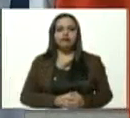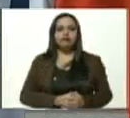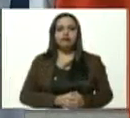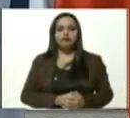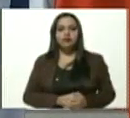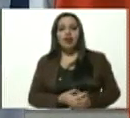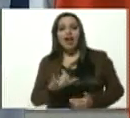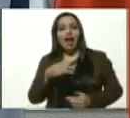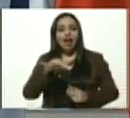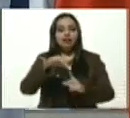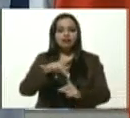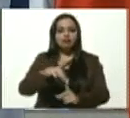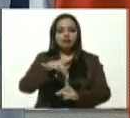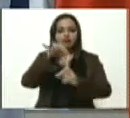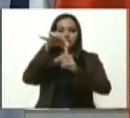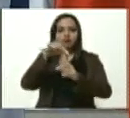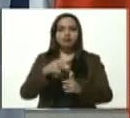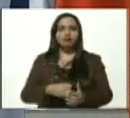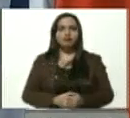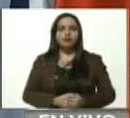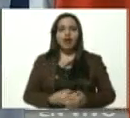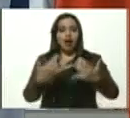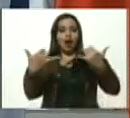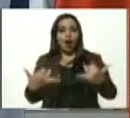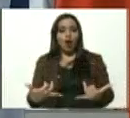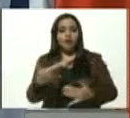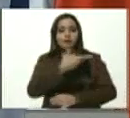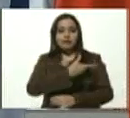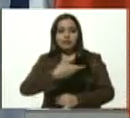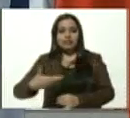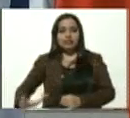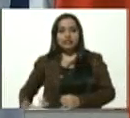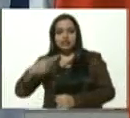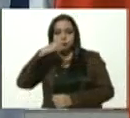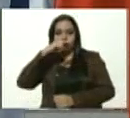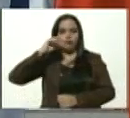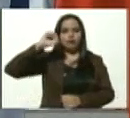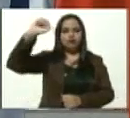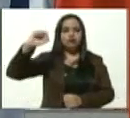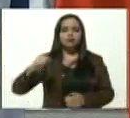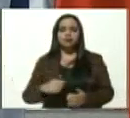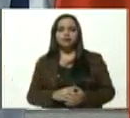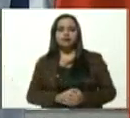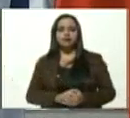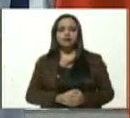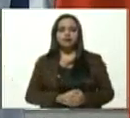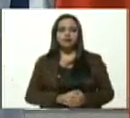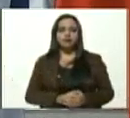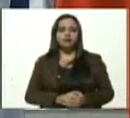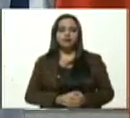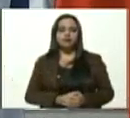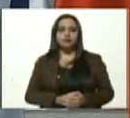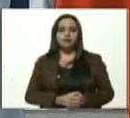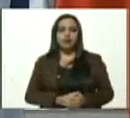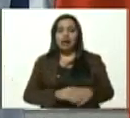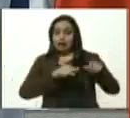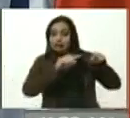donde queda electo el actual jefe de Estado, presidente Nicolás Maduro Moros, y